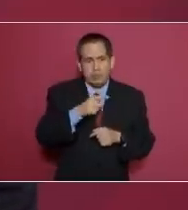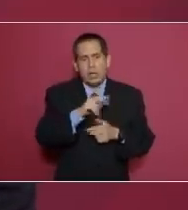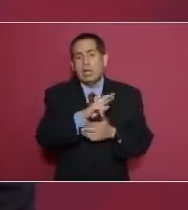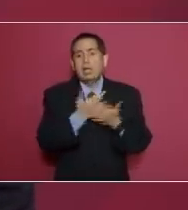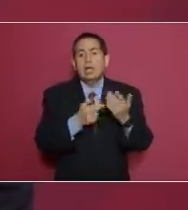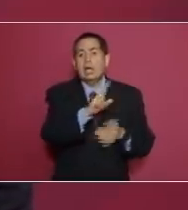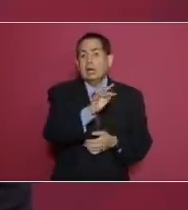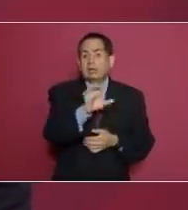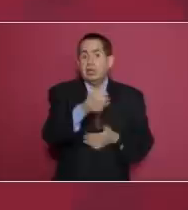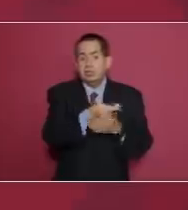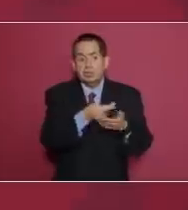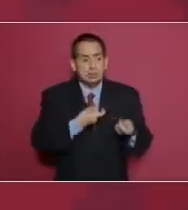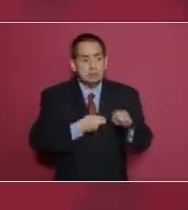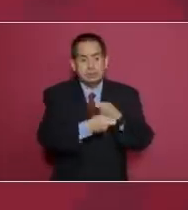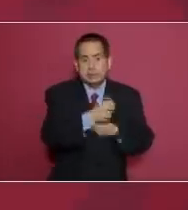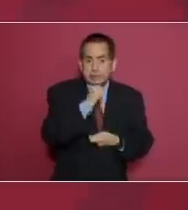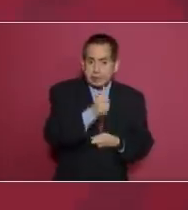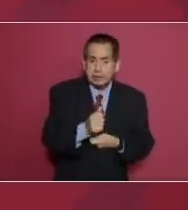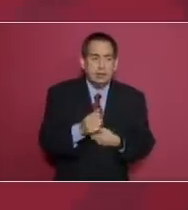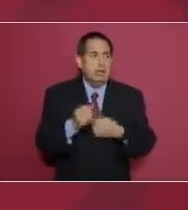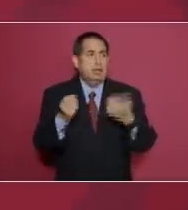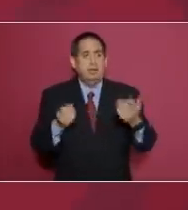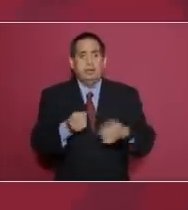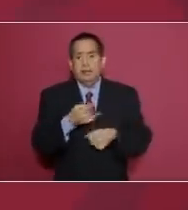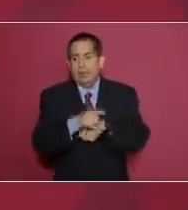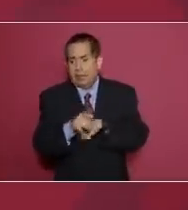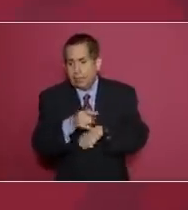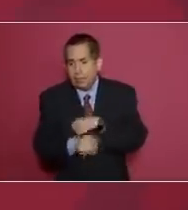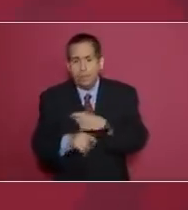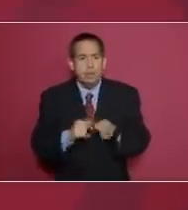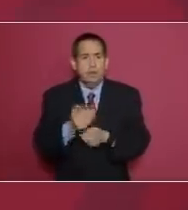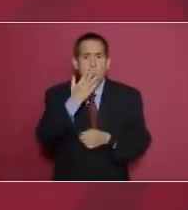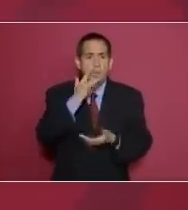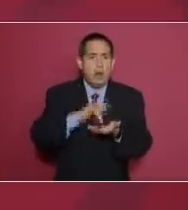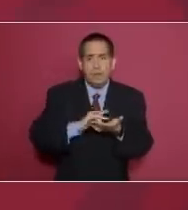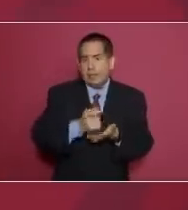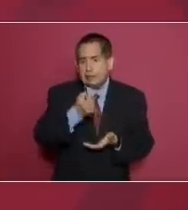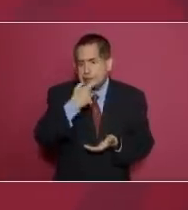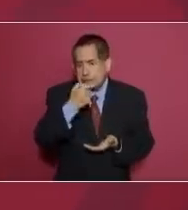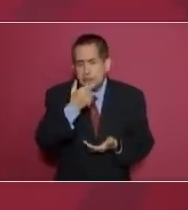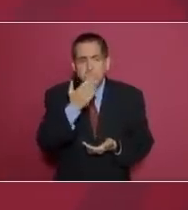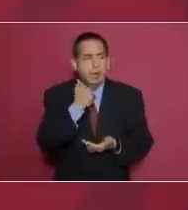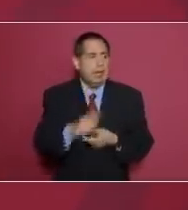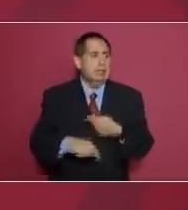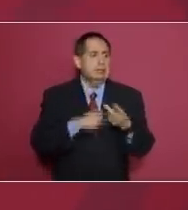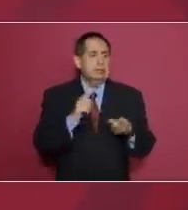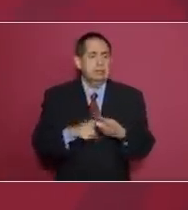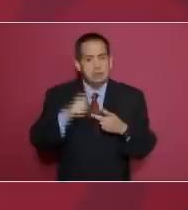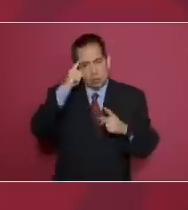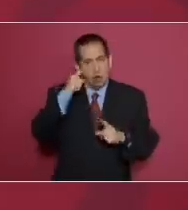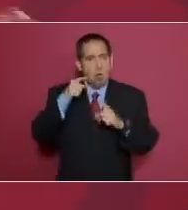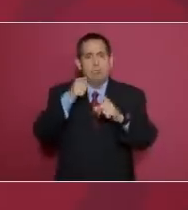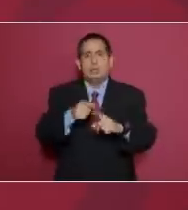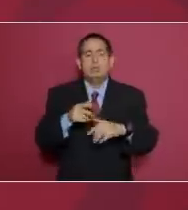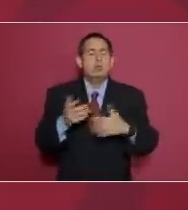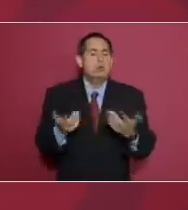honorario, eventuales, no había medicinas. Entonces, el propósito es saber,